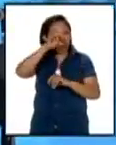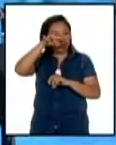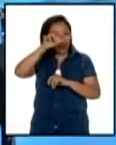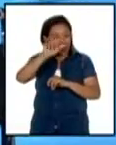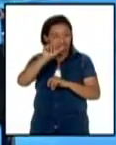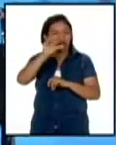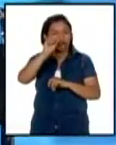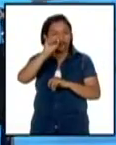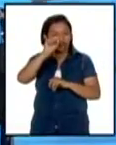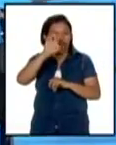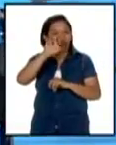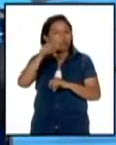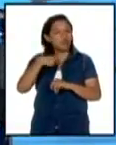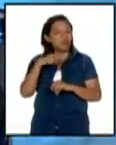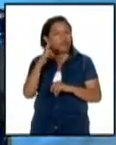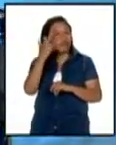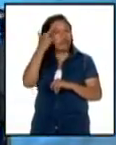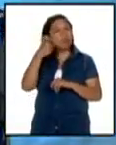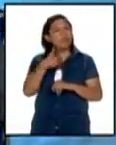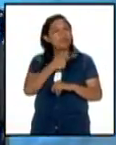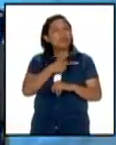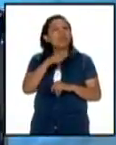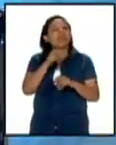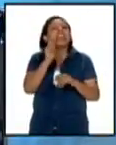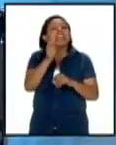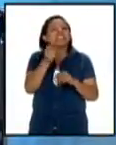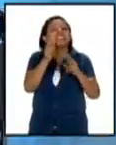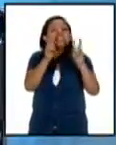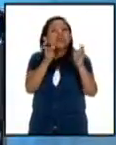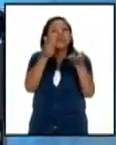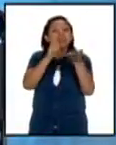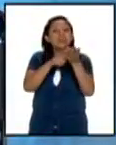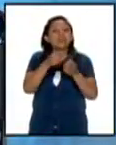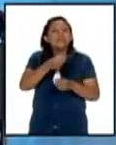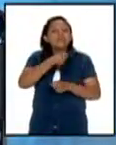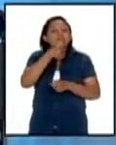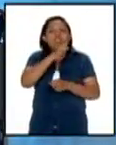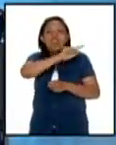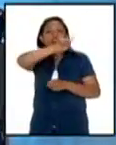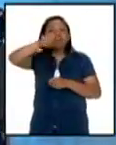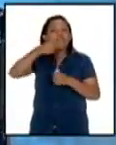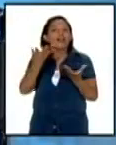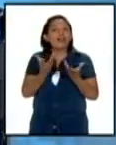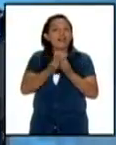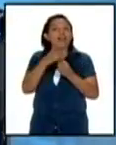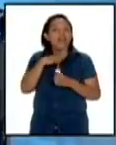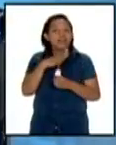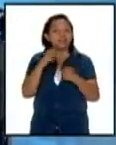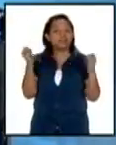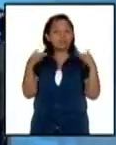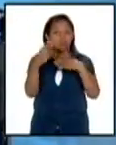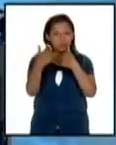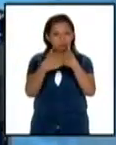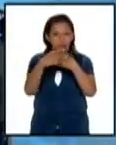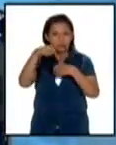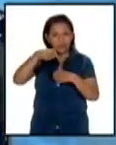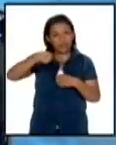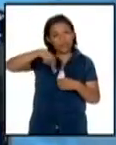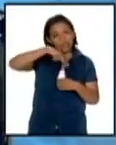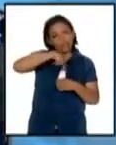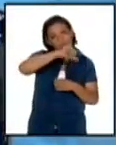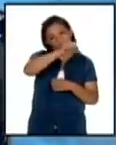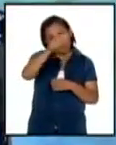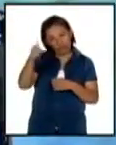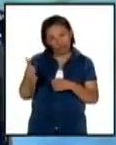recordar y que habla de eso, ¿eh? Del viejo que todos llevamos encima. Nos encontramos la próxima ocasión aquí en Nosotros